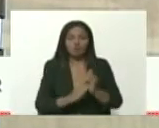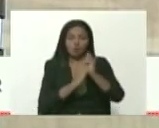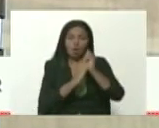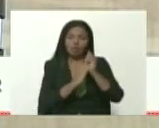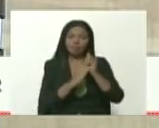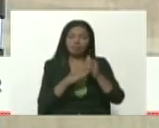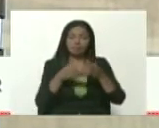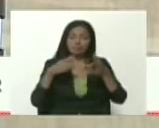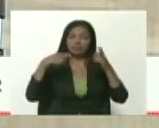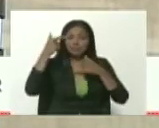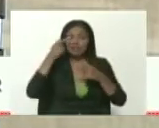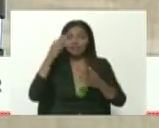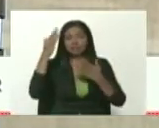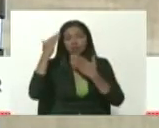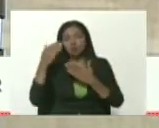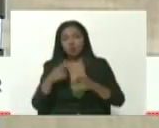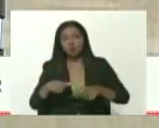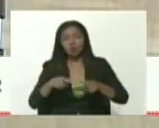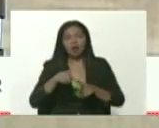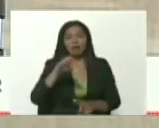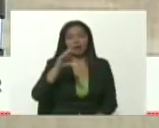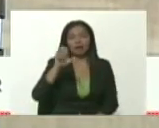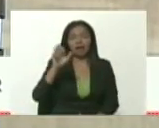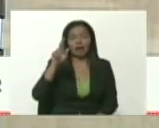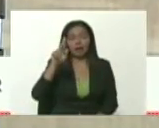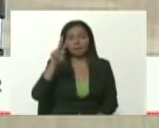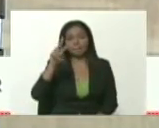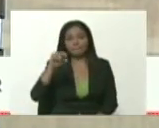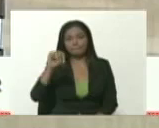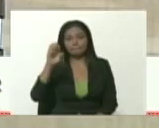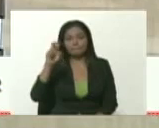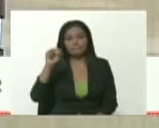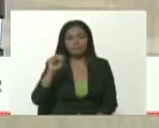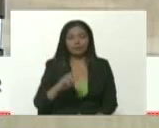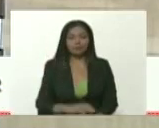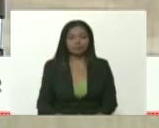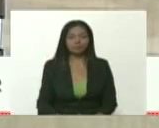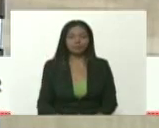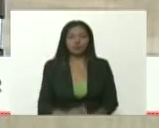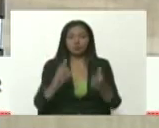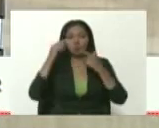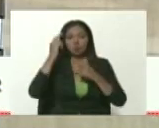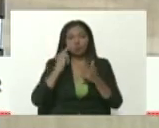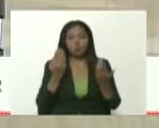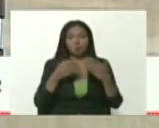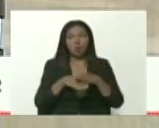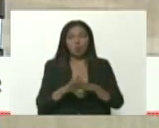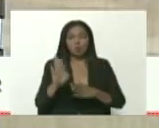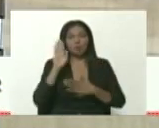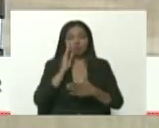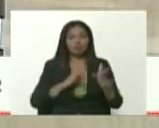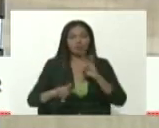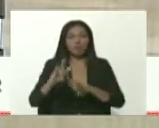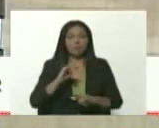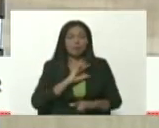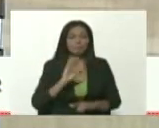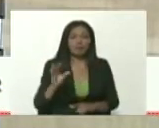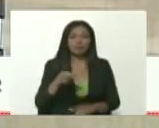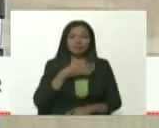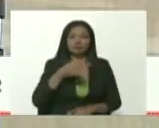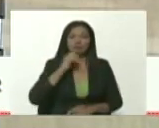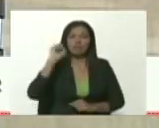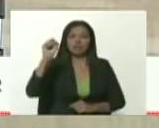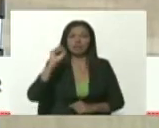saludos cordiales de la parroquia Carmen, del Carmen, VCH El Molino, compromiso de amor y patria